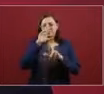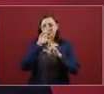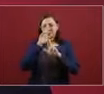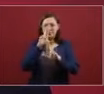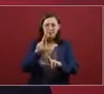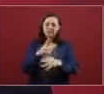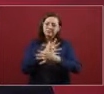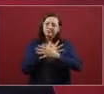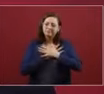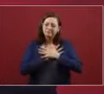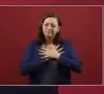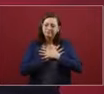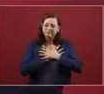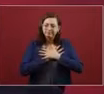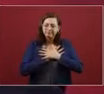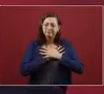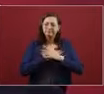amorosos.